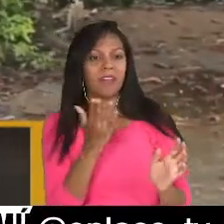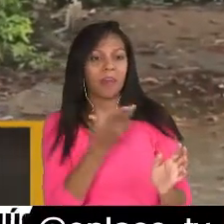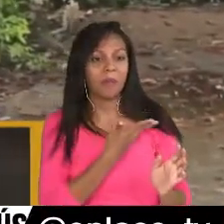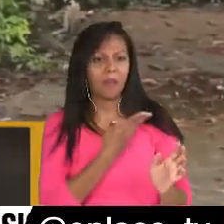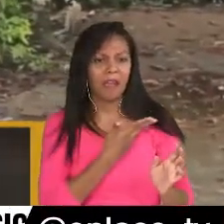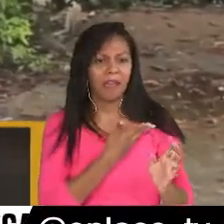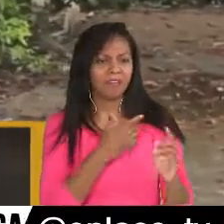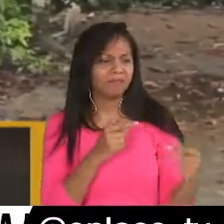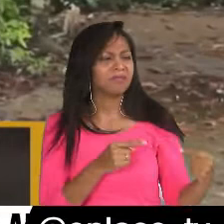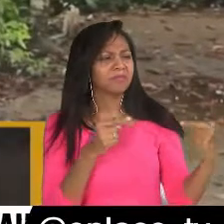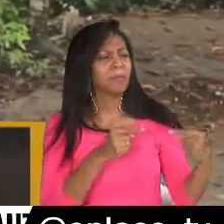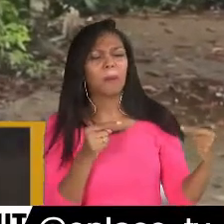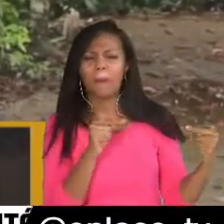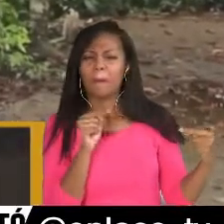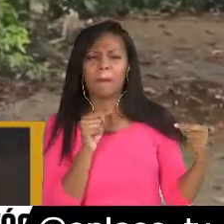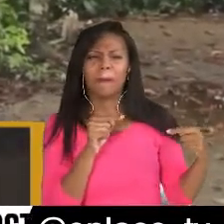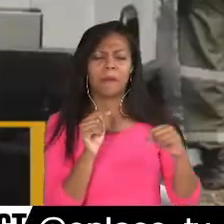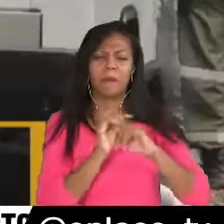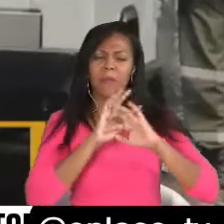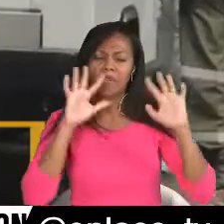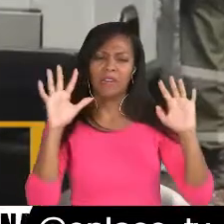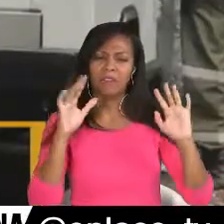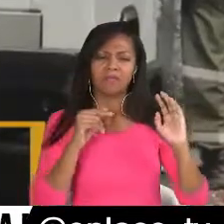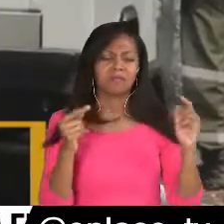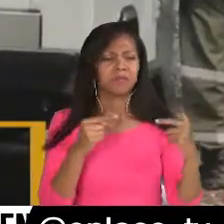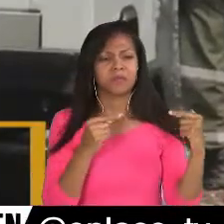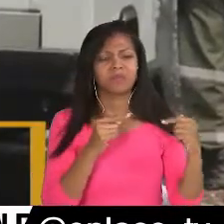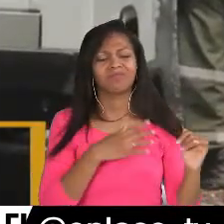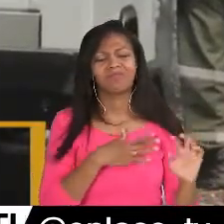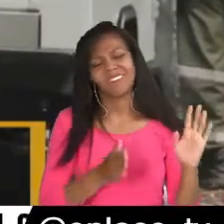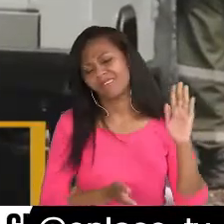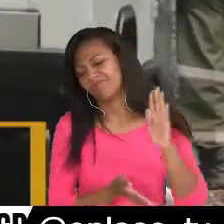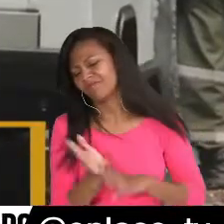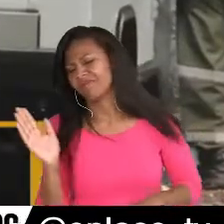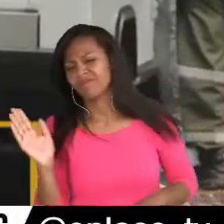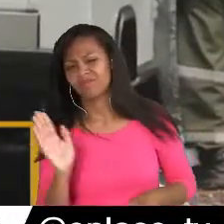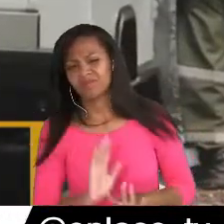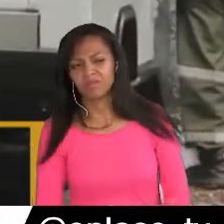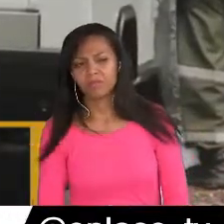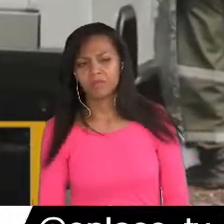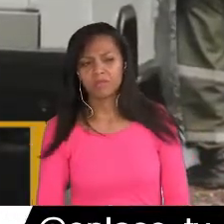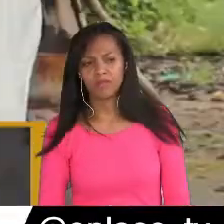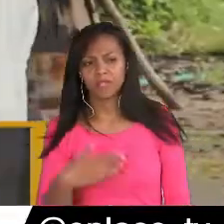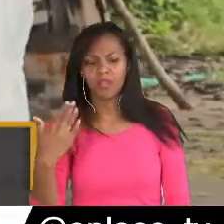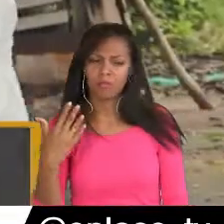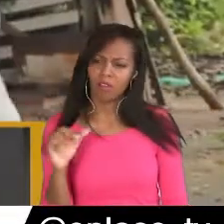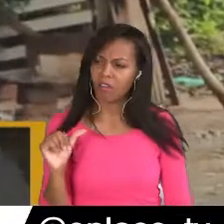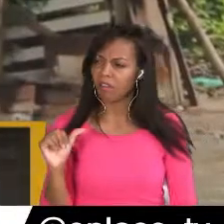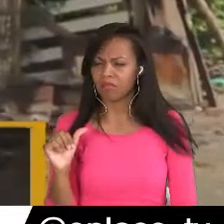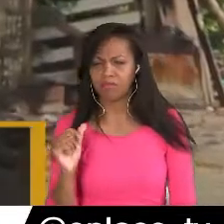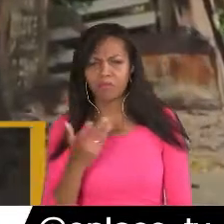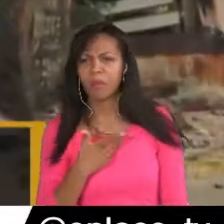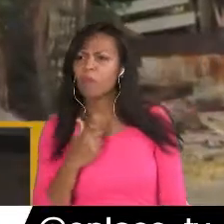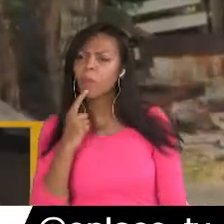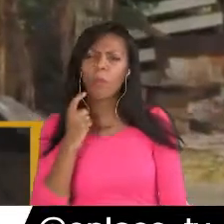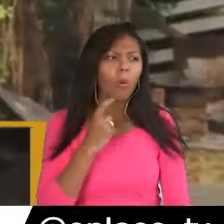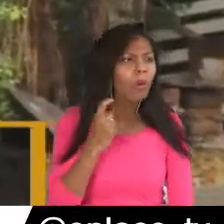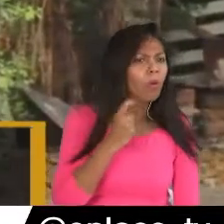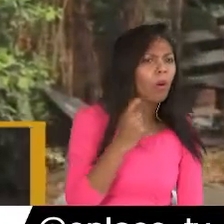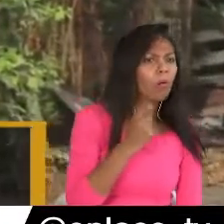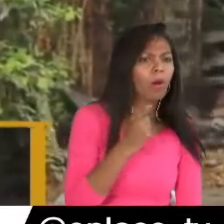mañana. El joven se pierde de la mamá por un tiempito y luego la mamá, al buscarlo, lo encuentra en